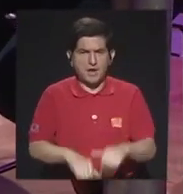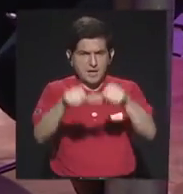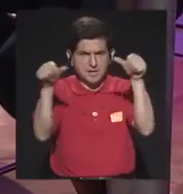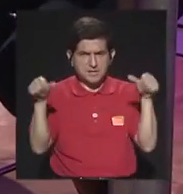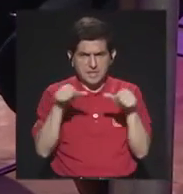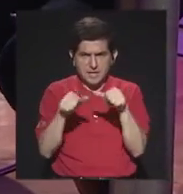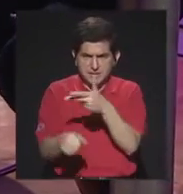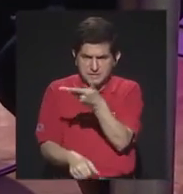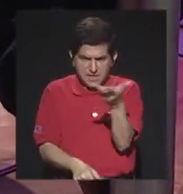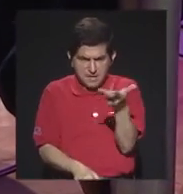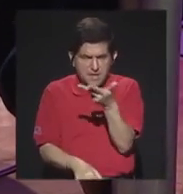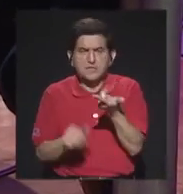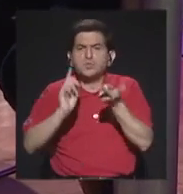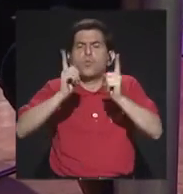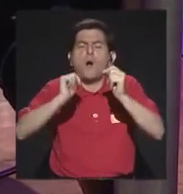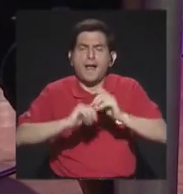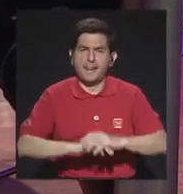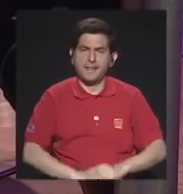acá, en ustedes?